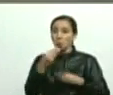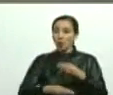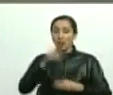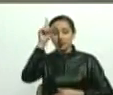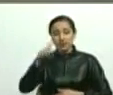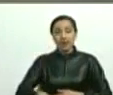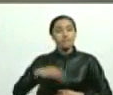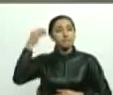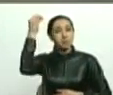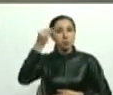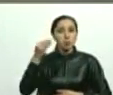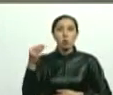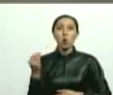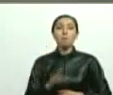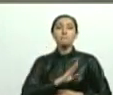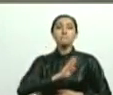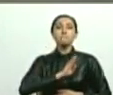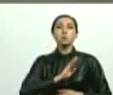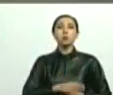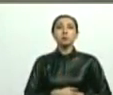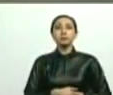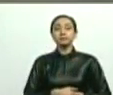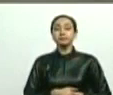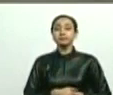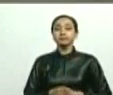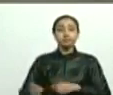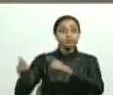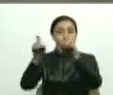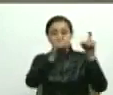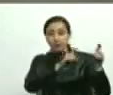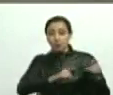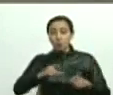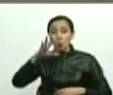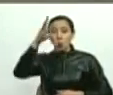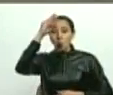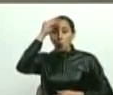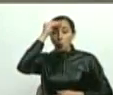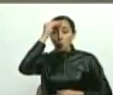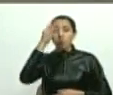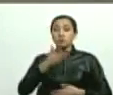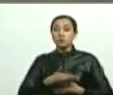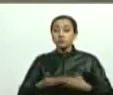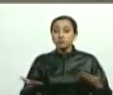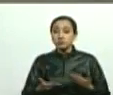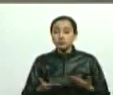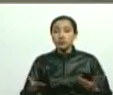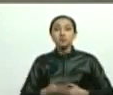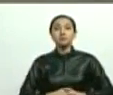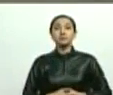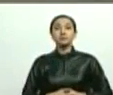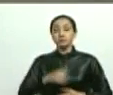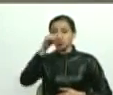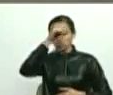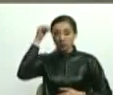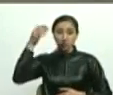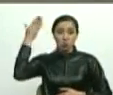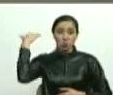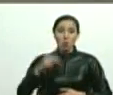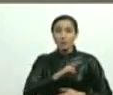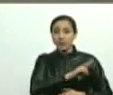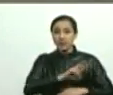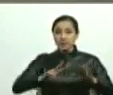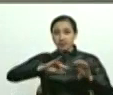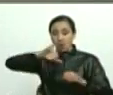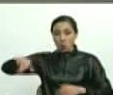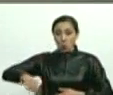suya. La mayor lección, la mayor lección de todas, del domingo 27 de junio,